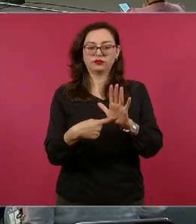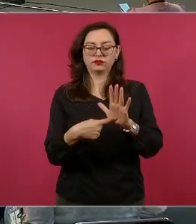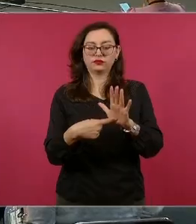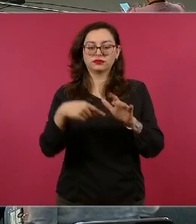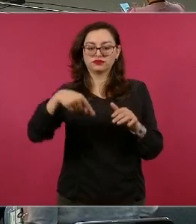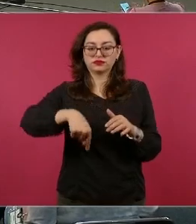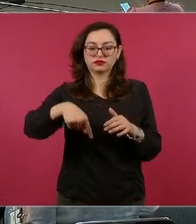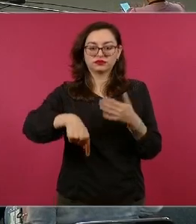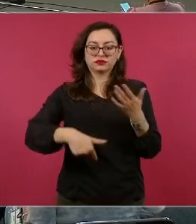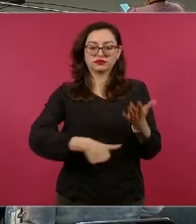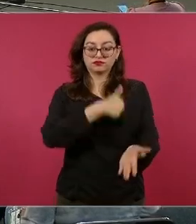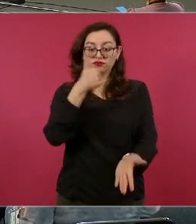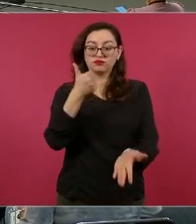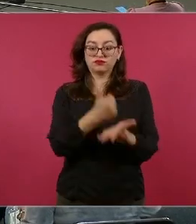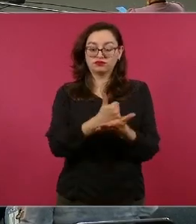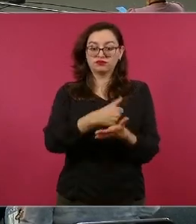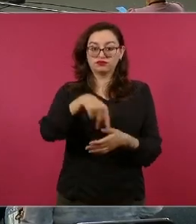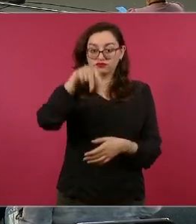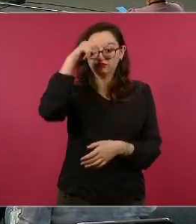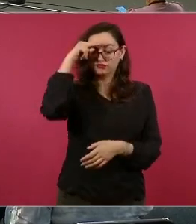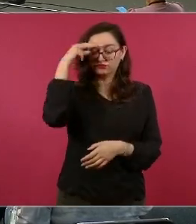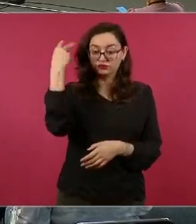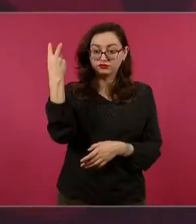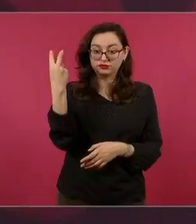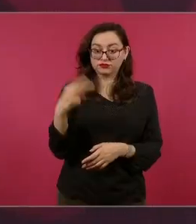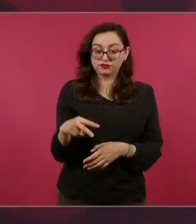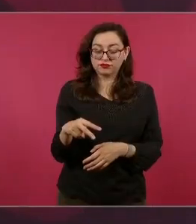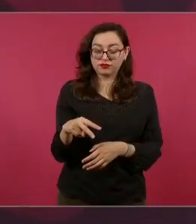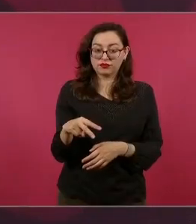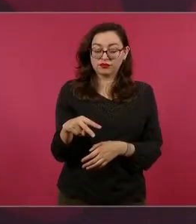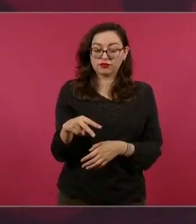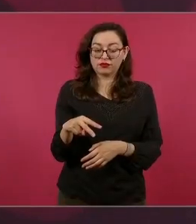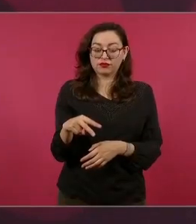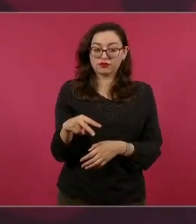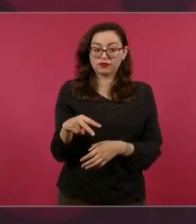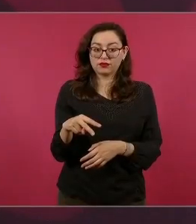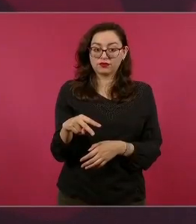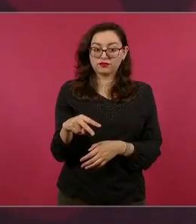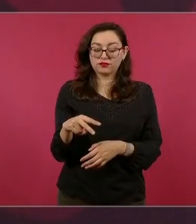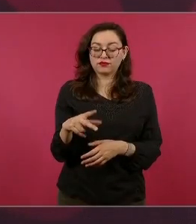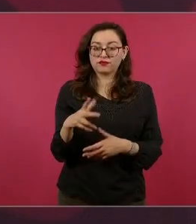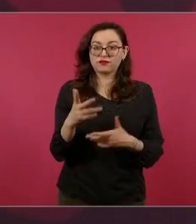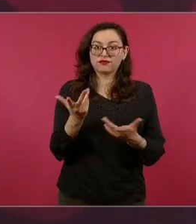sí, me platican que,